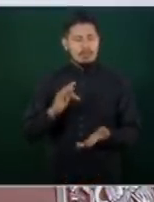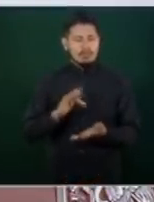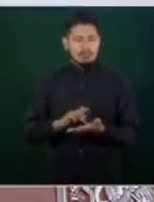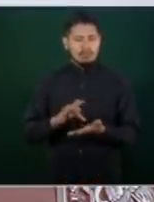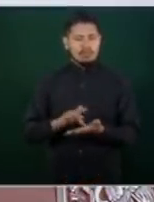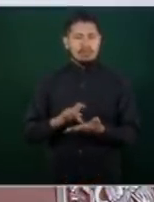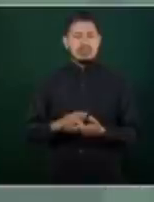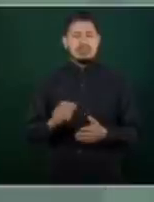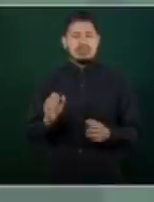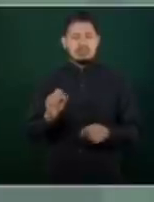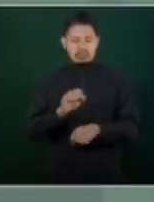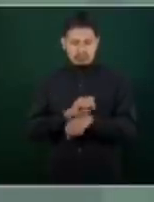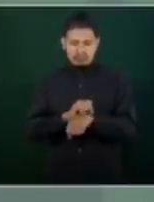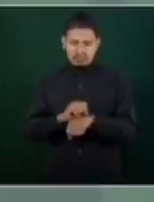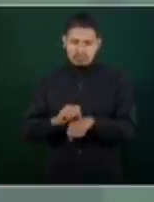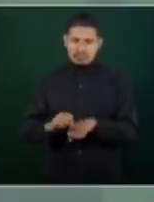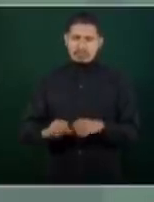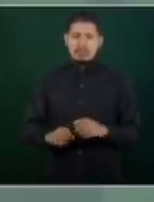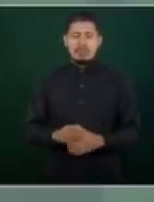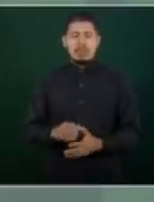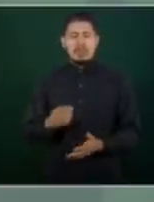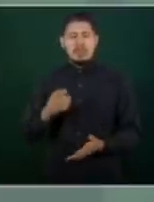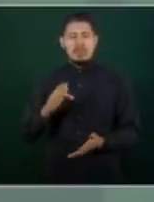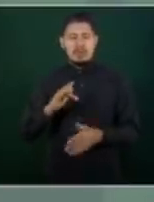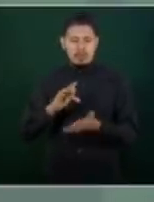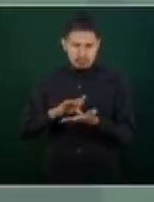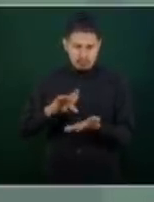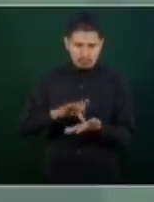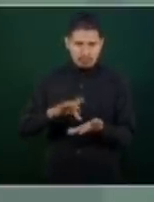solidaridad, con recursos,